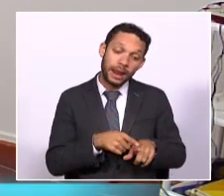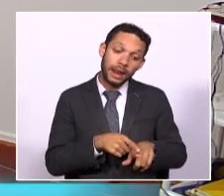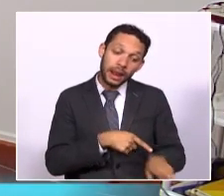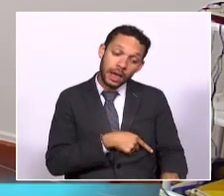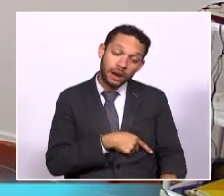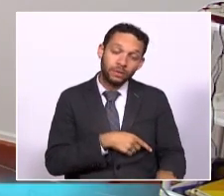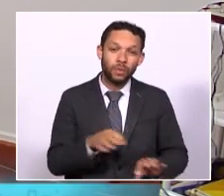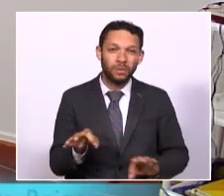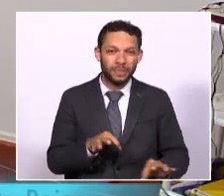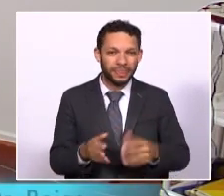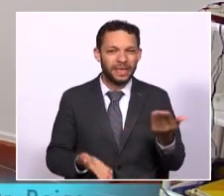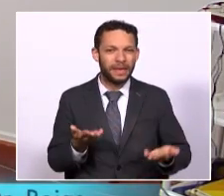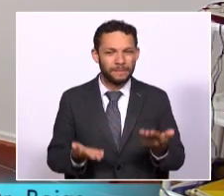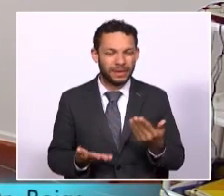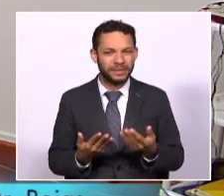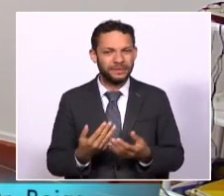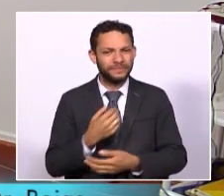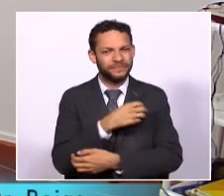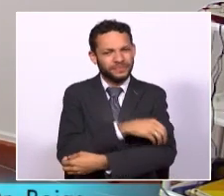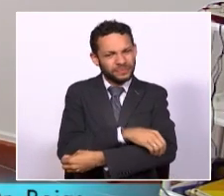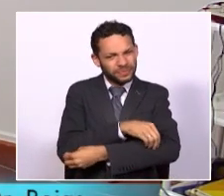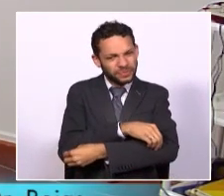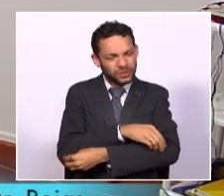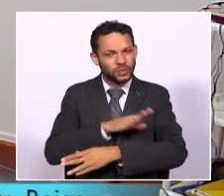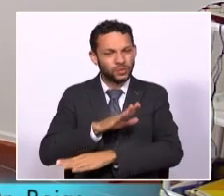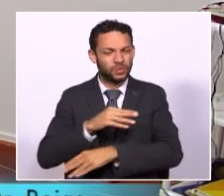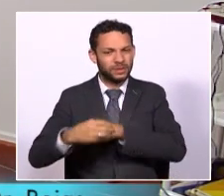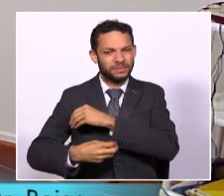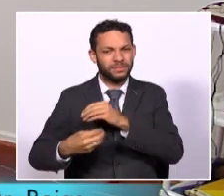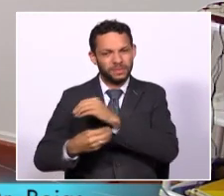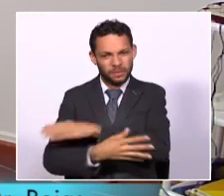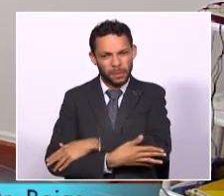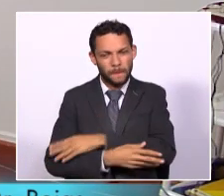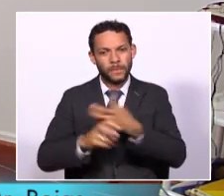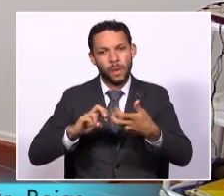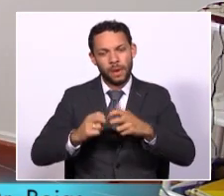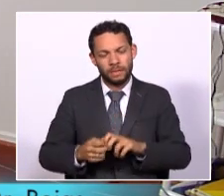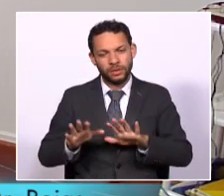hombros, codos, clavícula, rodillas y tobillos, que efectivamente también se puede hacer.